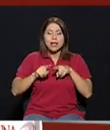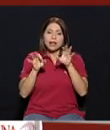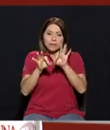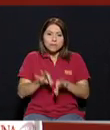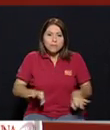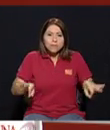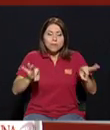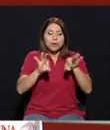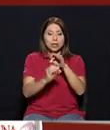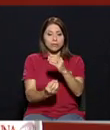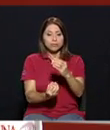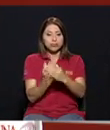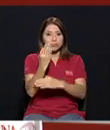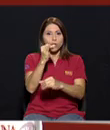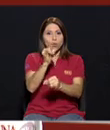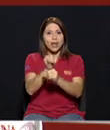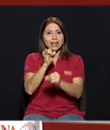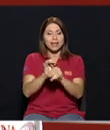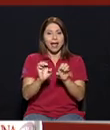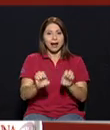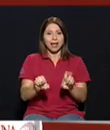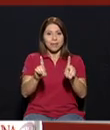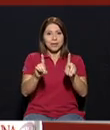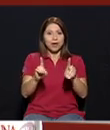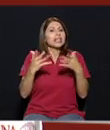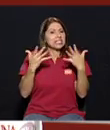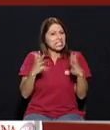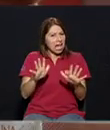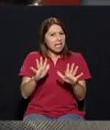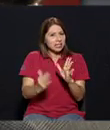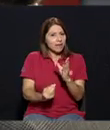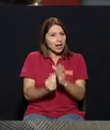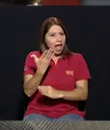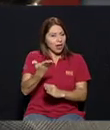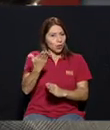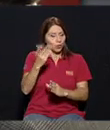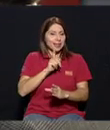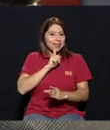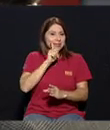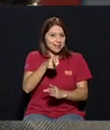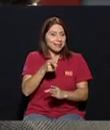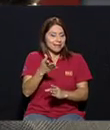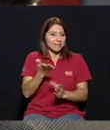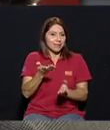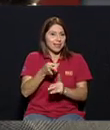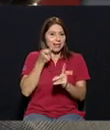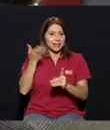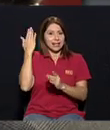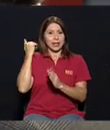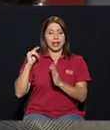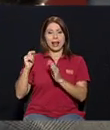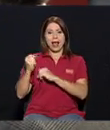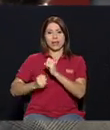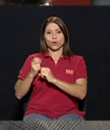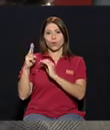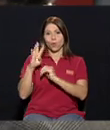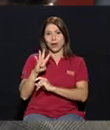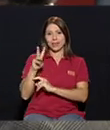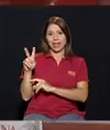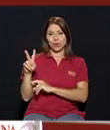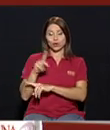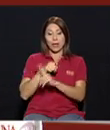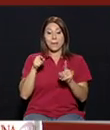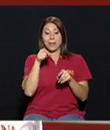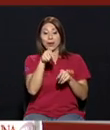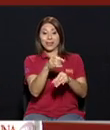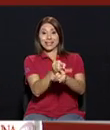un ente académico que ya estaba creado en realidad desde el 42, pero que este ente estuviera al margen